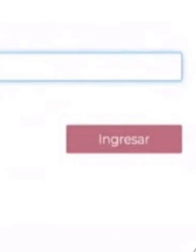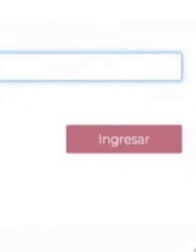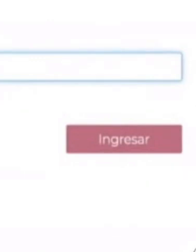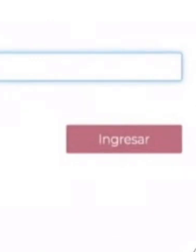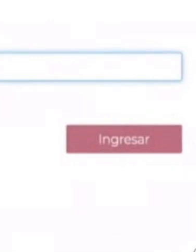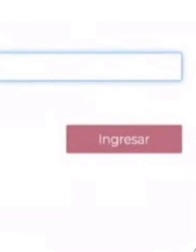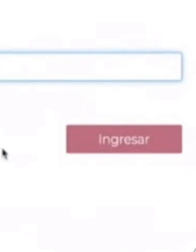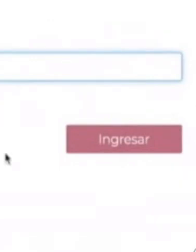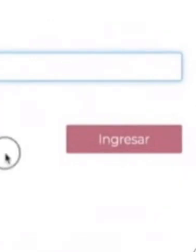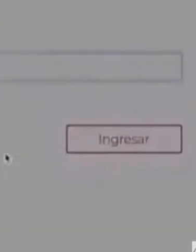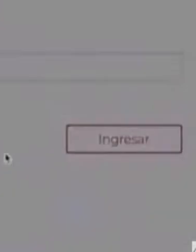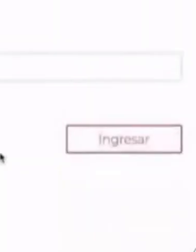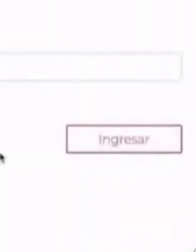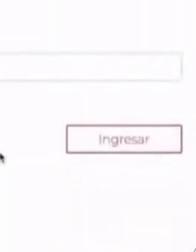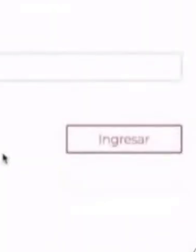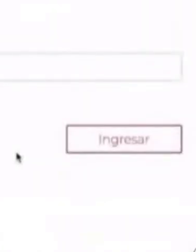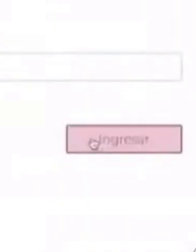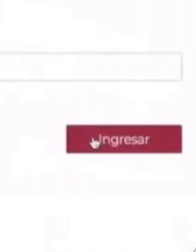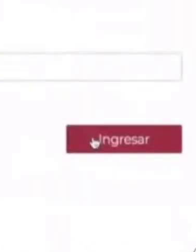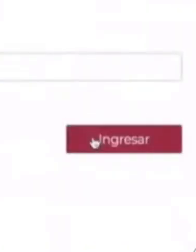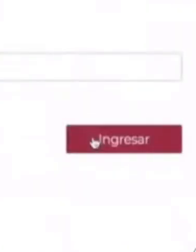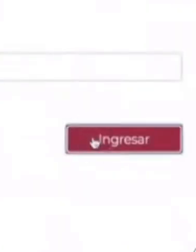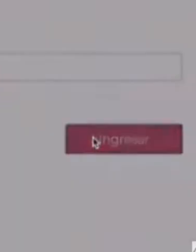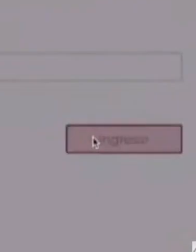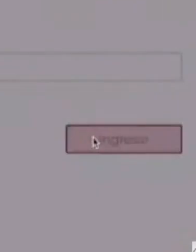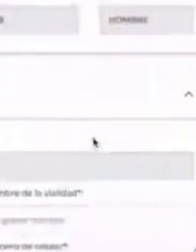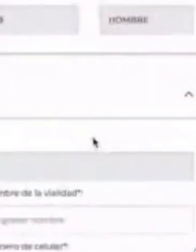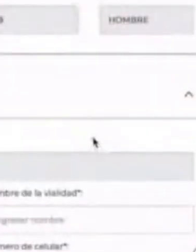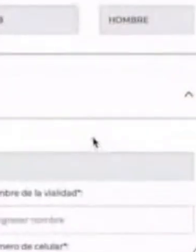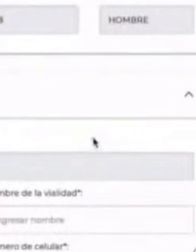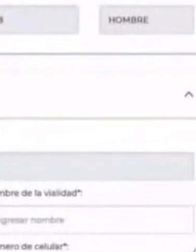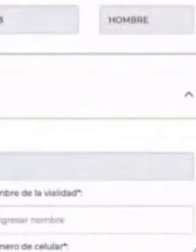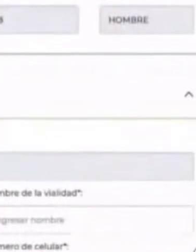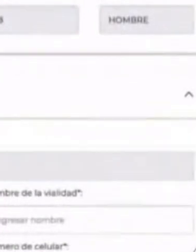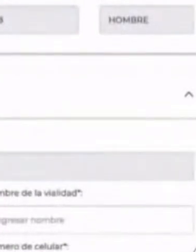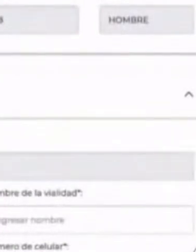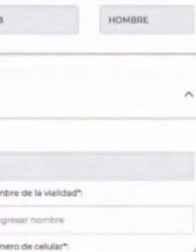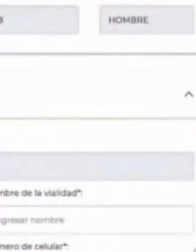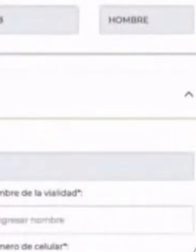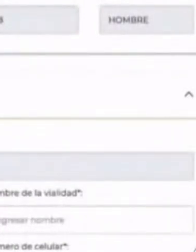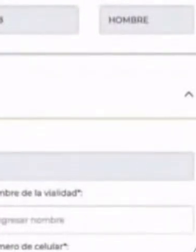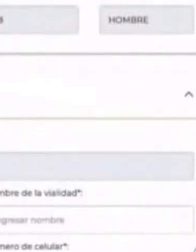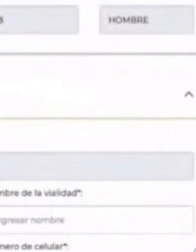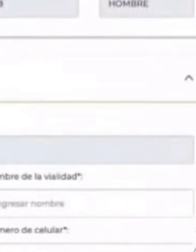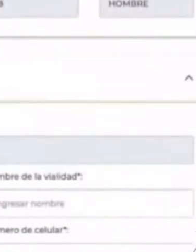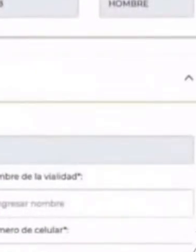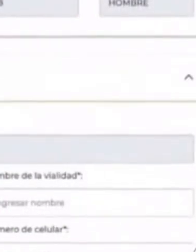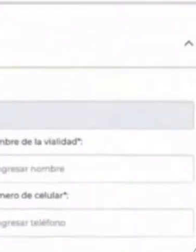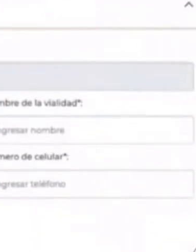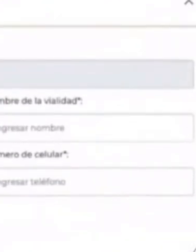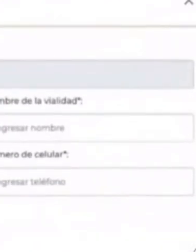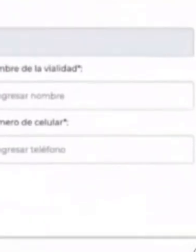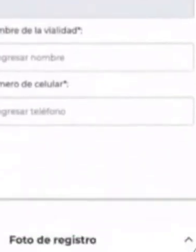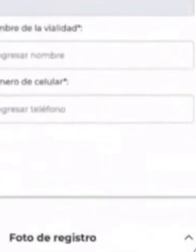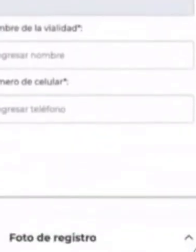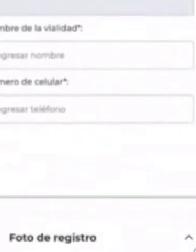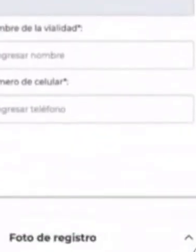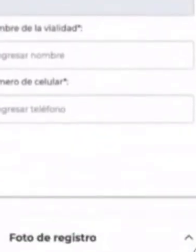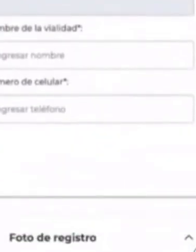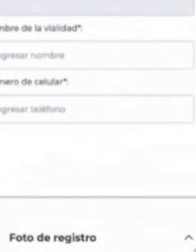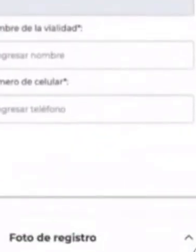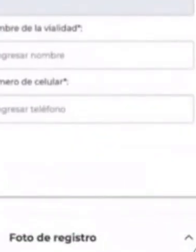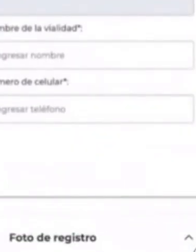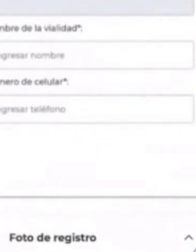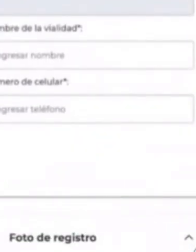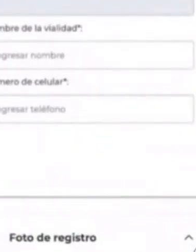y Tlaxcala. Con eso se ingresa al registro, se cargan los datos que se tienen registrados ya con la